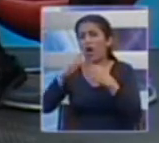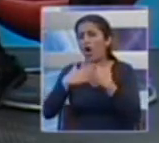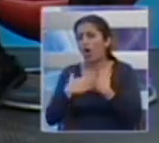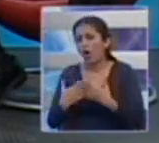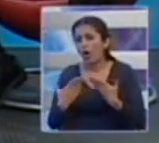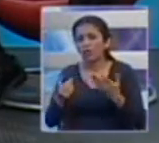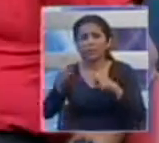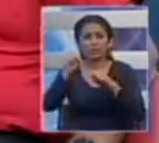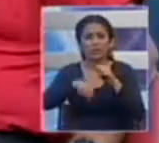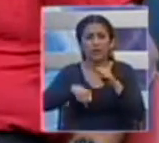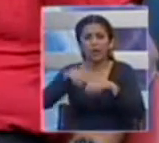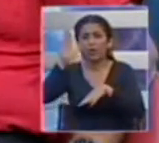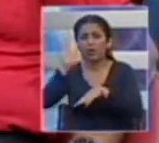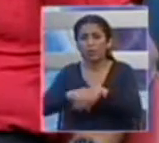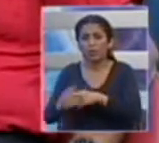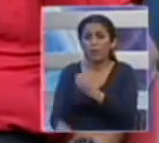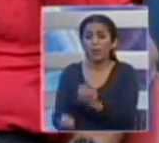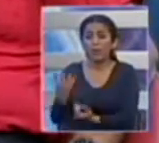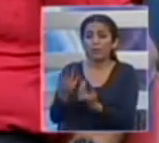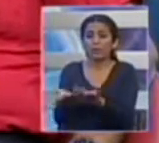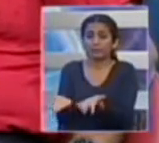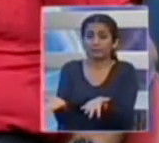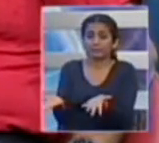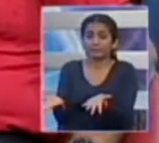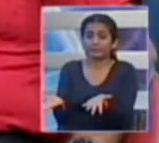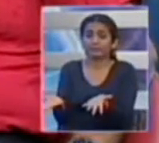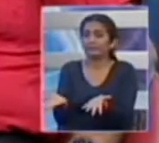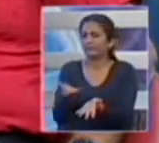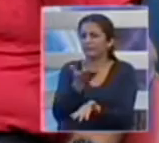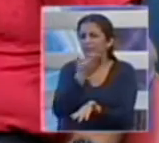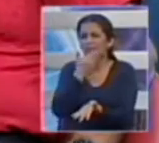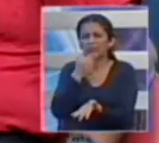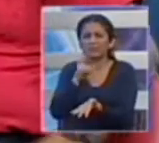de alegría, lastimosamente muchas familias se ven